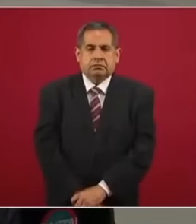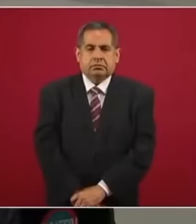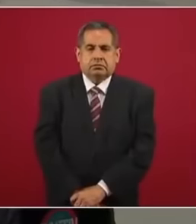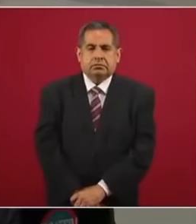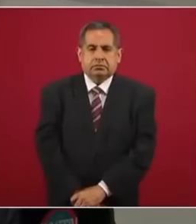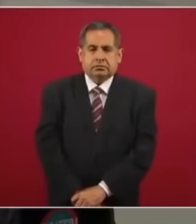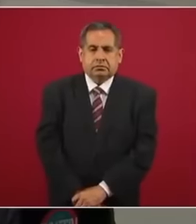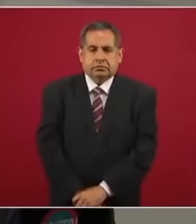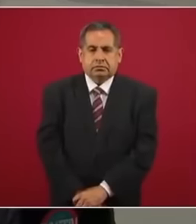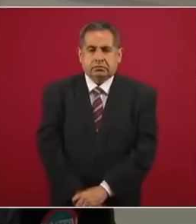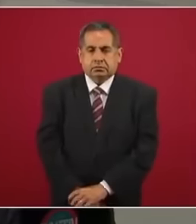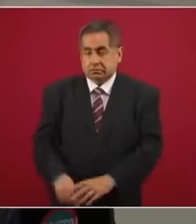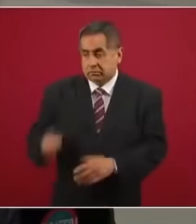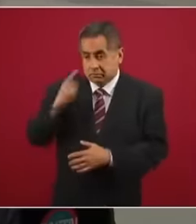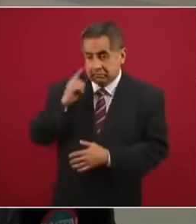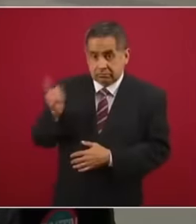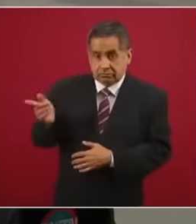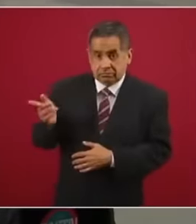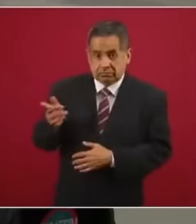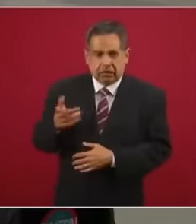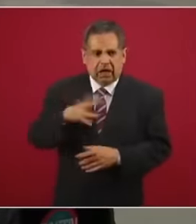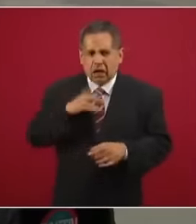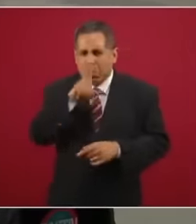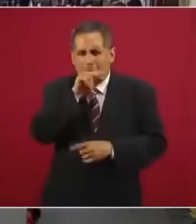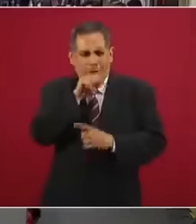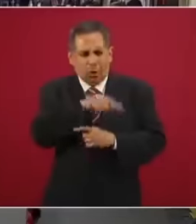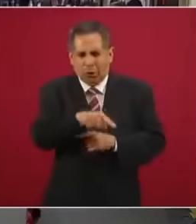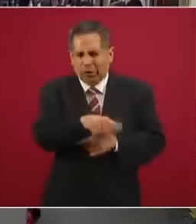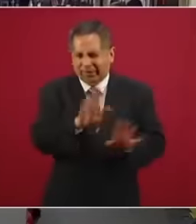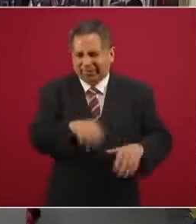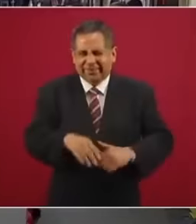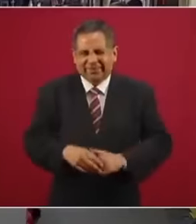Sí, sí hay un pato, al principio.